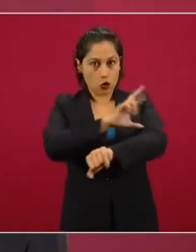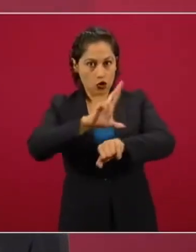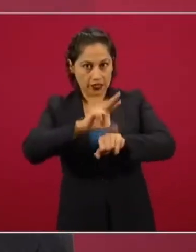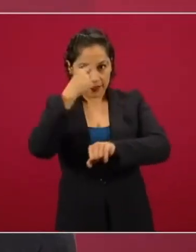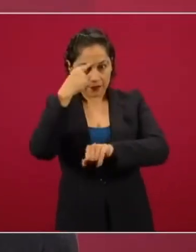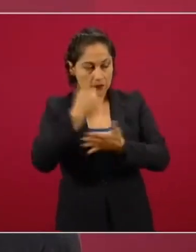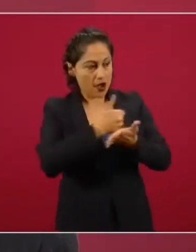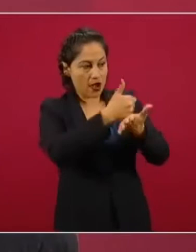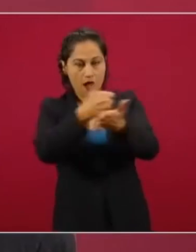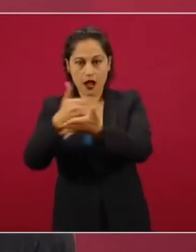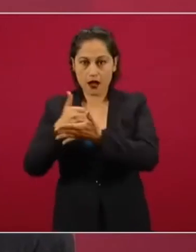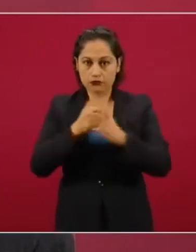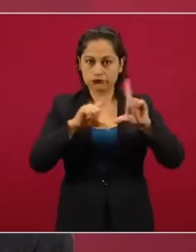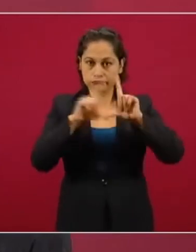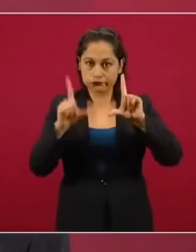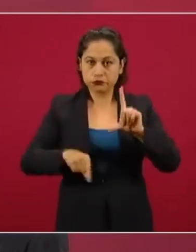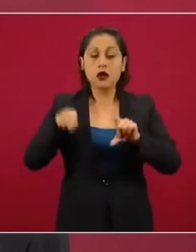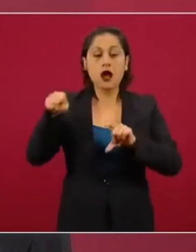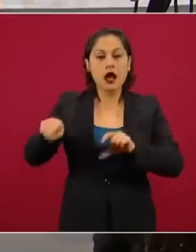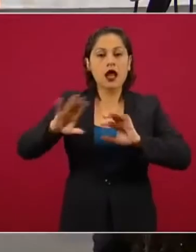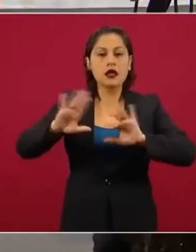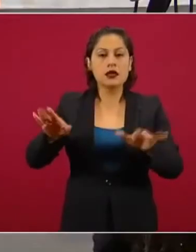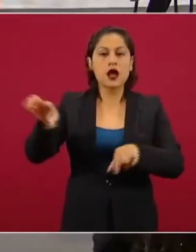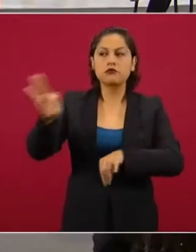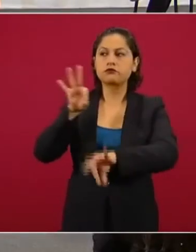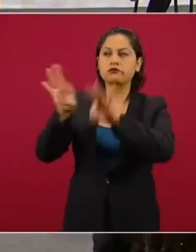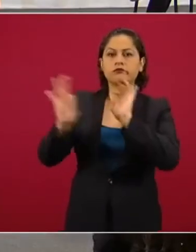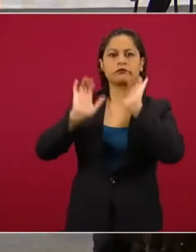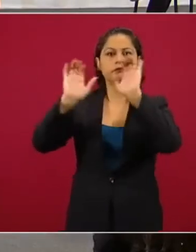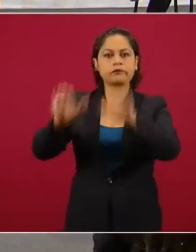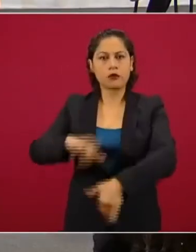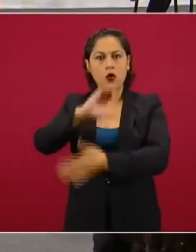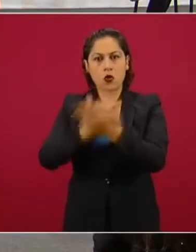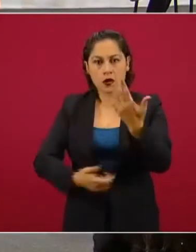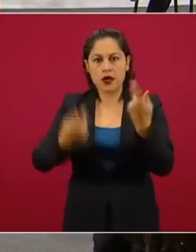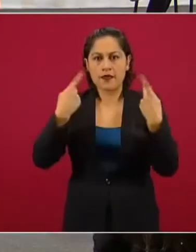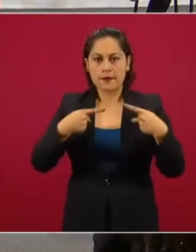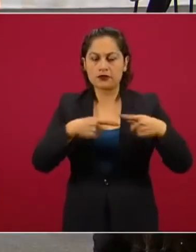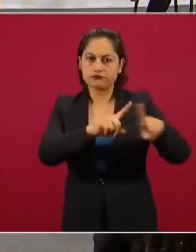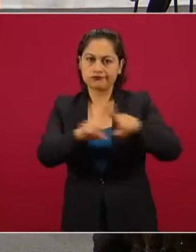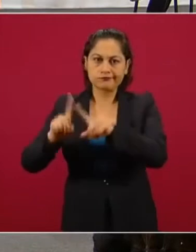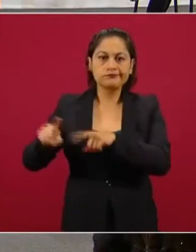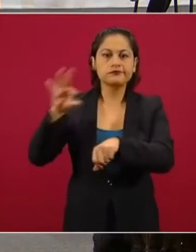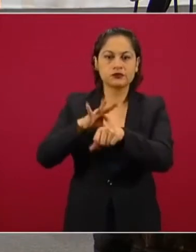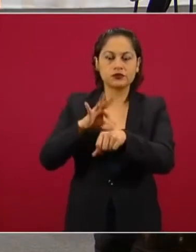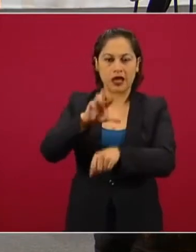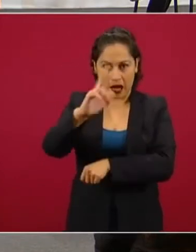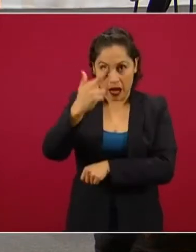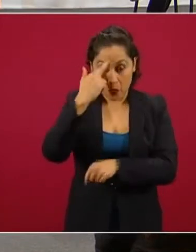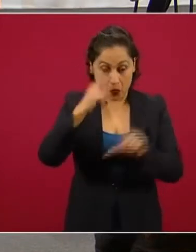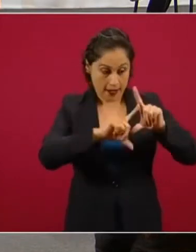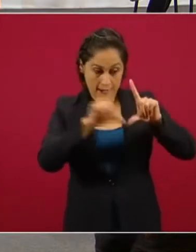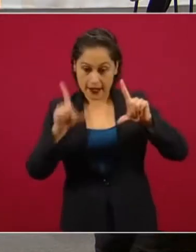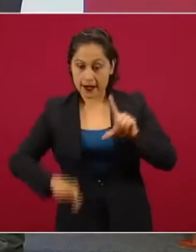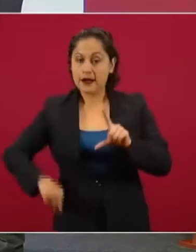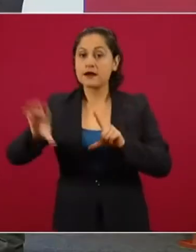y que ha estado haciendo los reclutamientos y contrataciones de personal. Recuerden que a nivel nacional hemos reclutado a